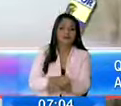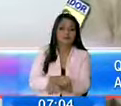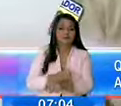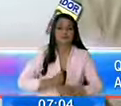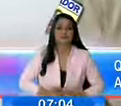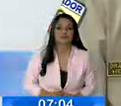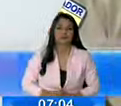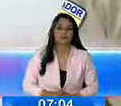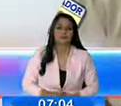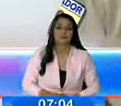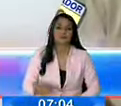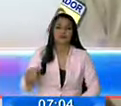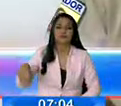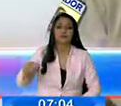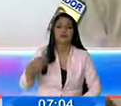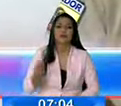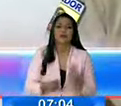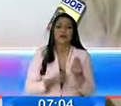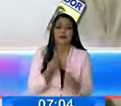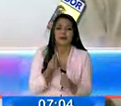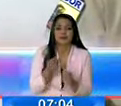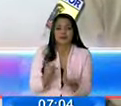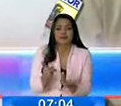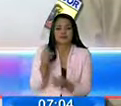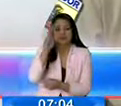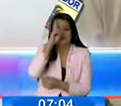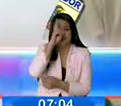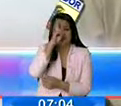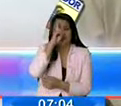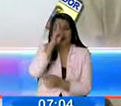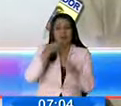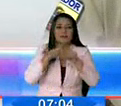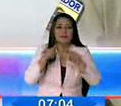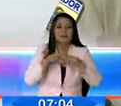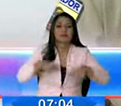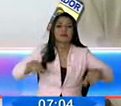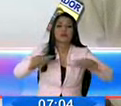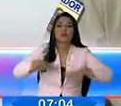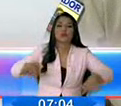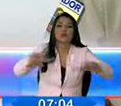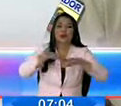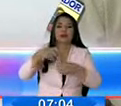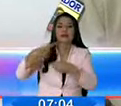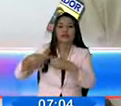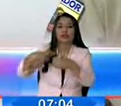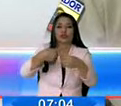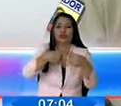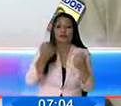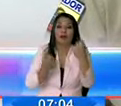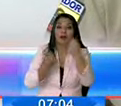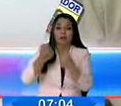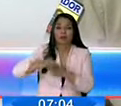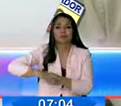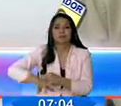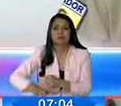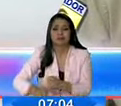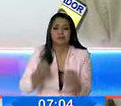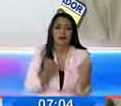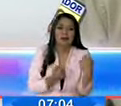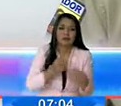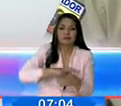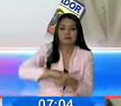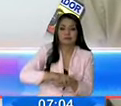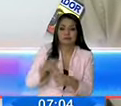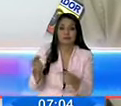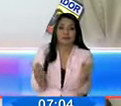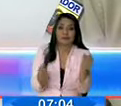Estos sujetos utilizaban diferentes fachadas en diferentes sectores de la ciudad para robar especialmente vehículos de alta